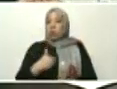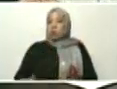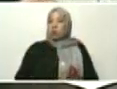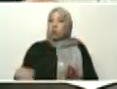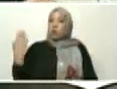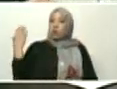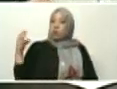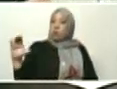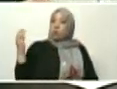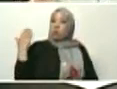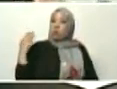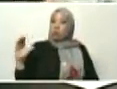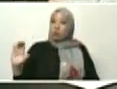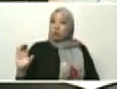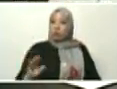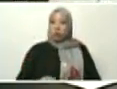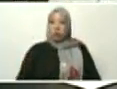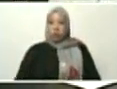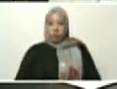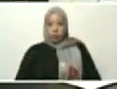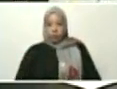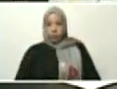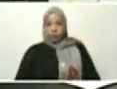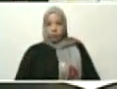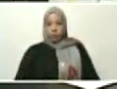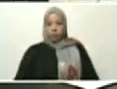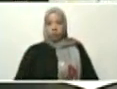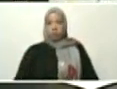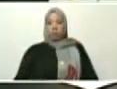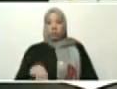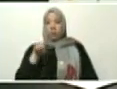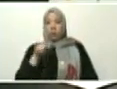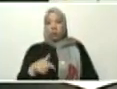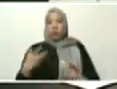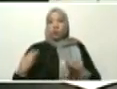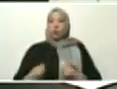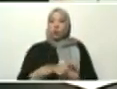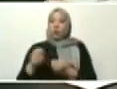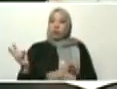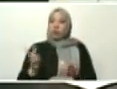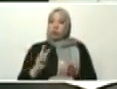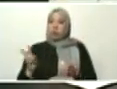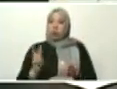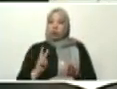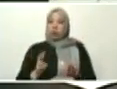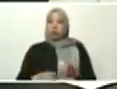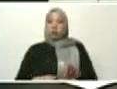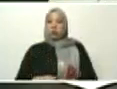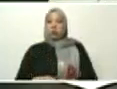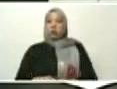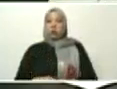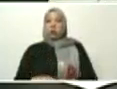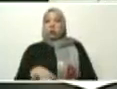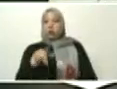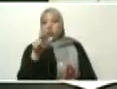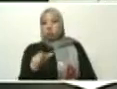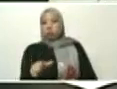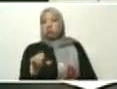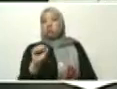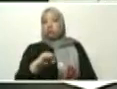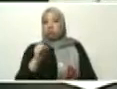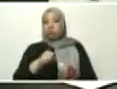presidente de Colombia, se ha enriquecido a costa de los migrantes venezolanos. Él se ha enriquecido en lo